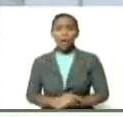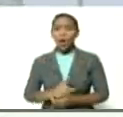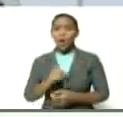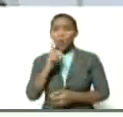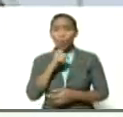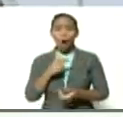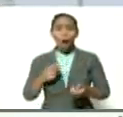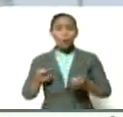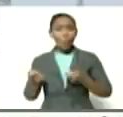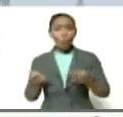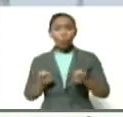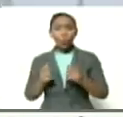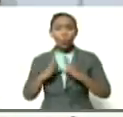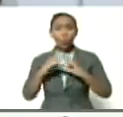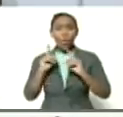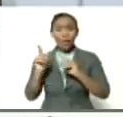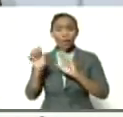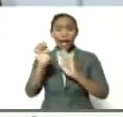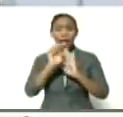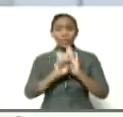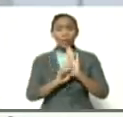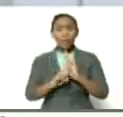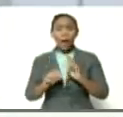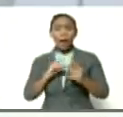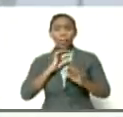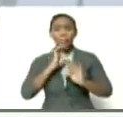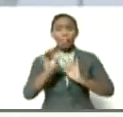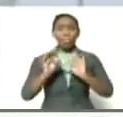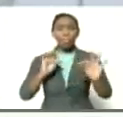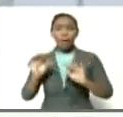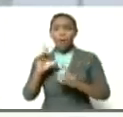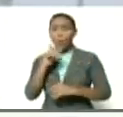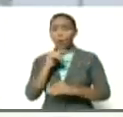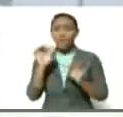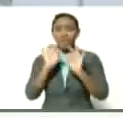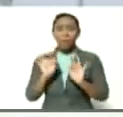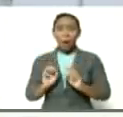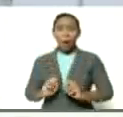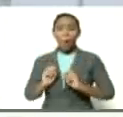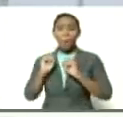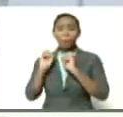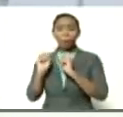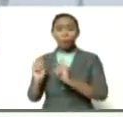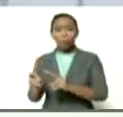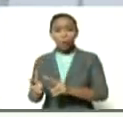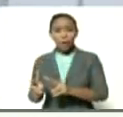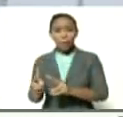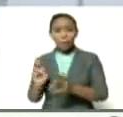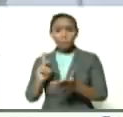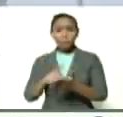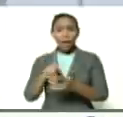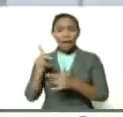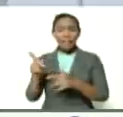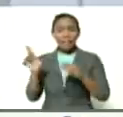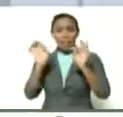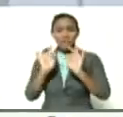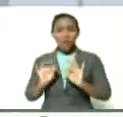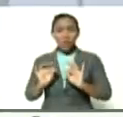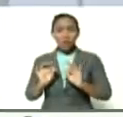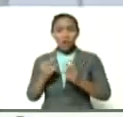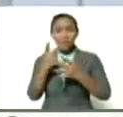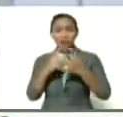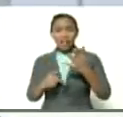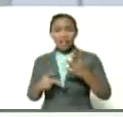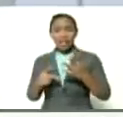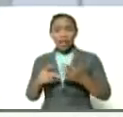controlado todas estas etapas en el contagio, no tomó medidas oportunas, aparecieron estas variantes, productos de